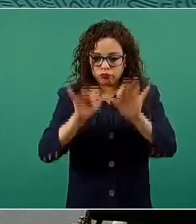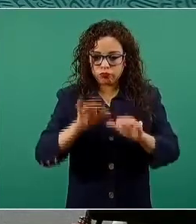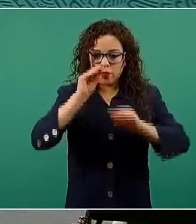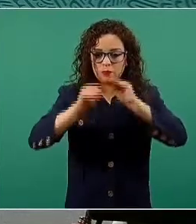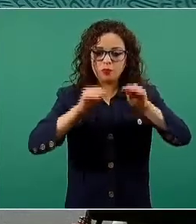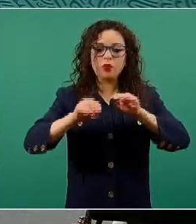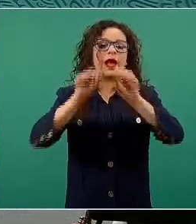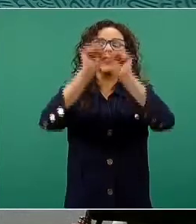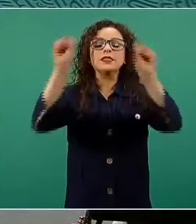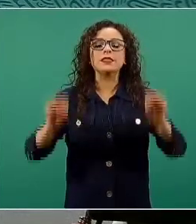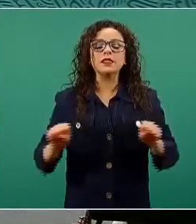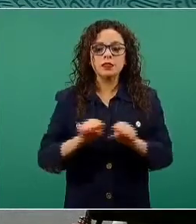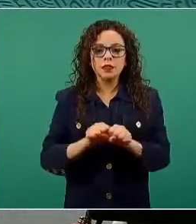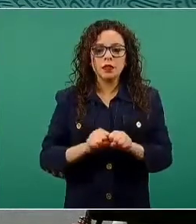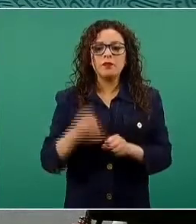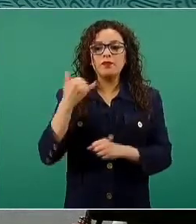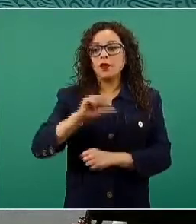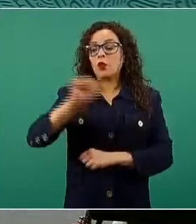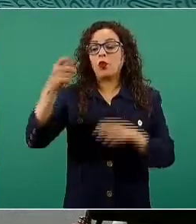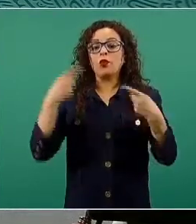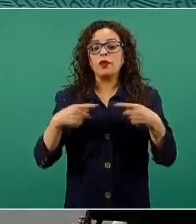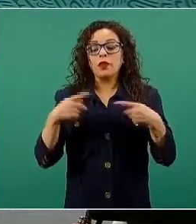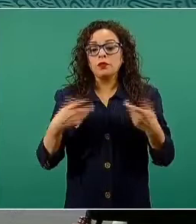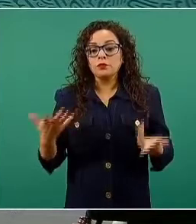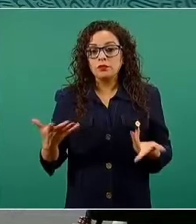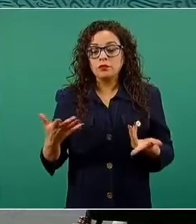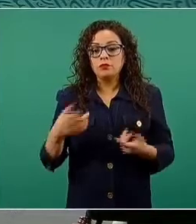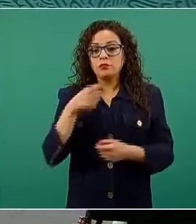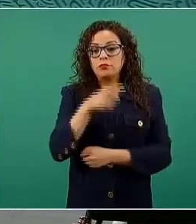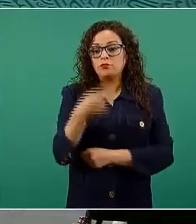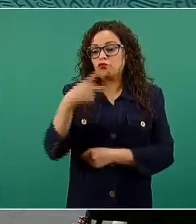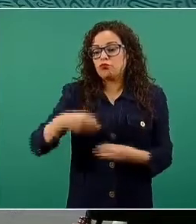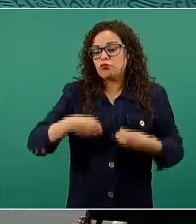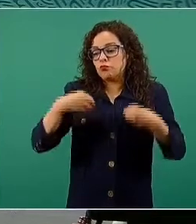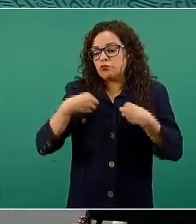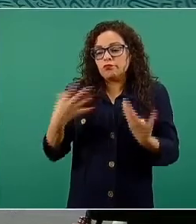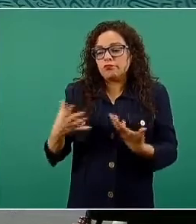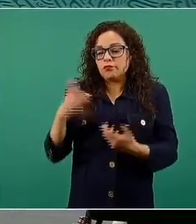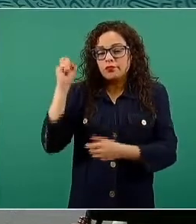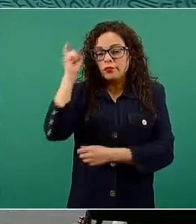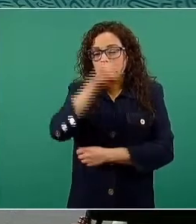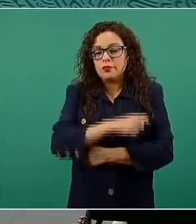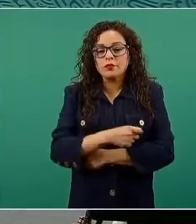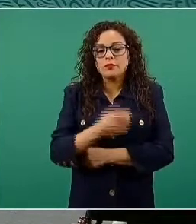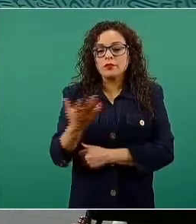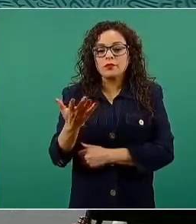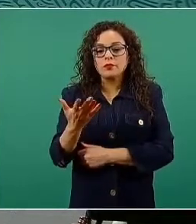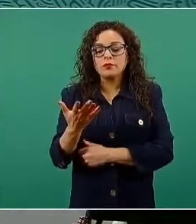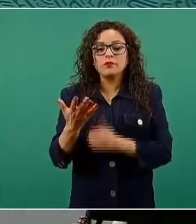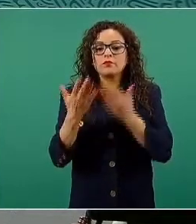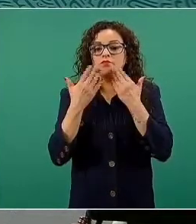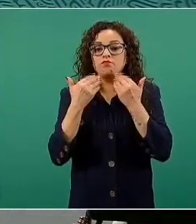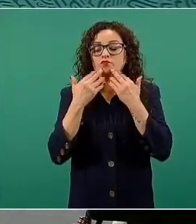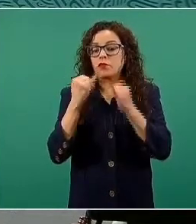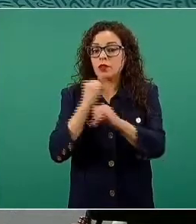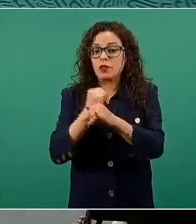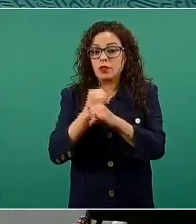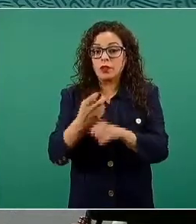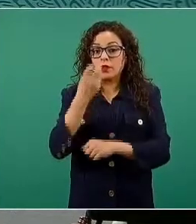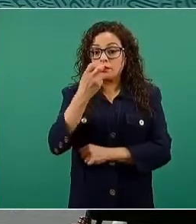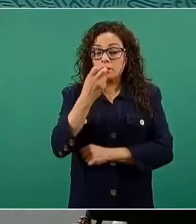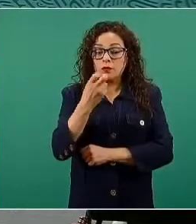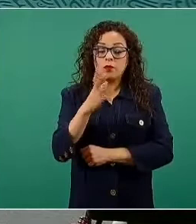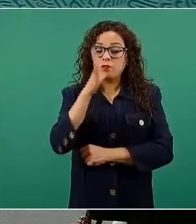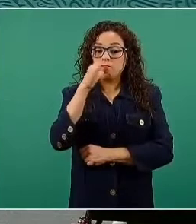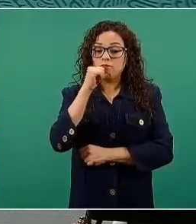la naturaleza de sus condiciones de vida no tienen acceso a Internet y obviamente no se pudo haber registrado. Dejamos muy en claro, eso no